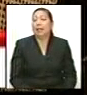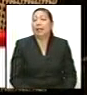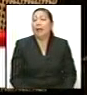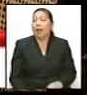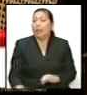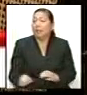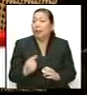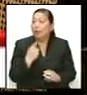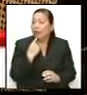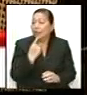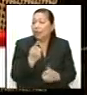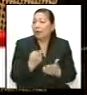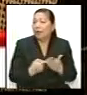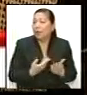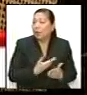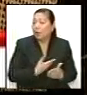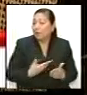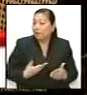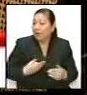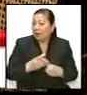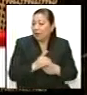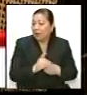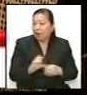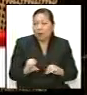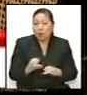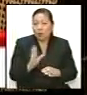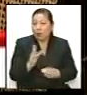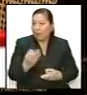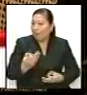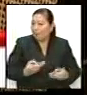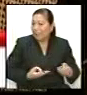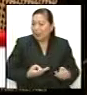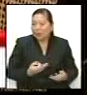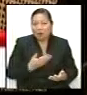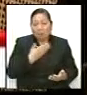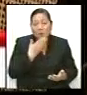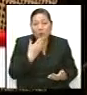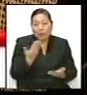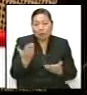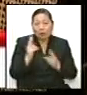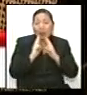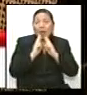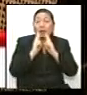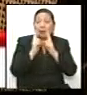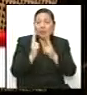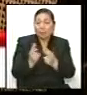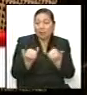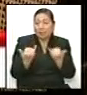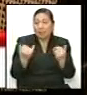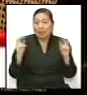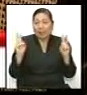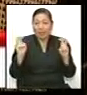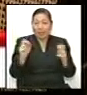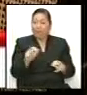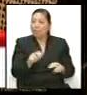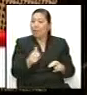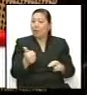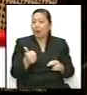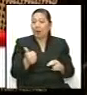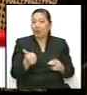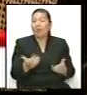haciendo indicaciones de que los gobiernos descentralizados no ejecutan su presupuesto. Sería bueno que nos dé respuestas respecto a este tema. Y lo otro